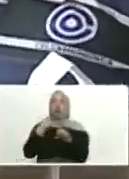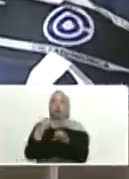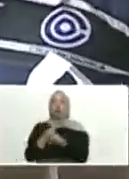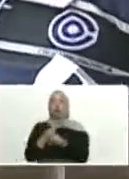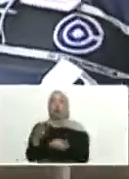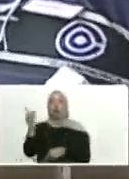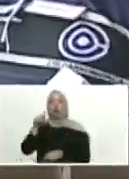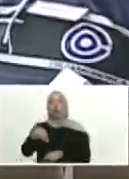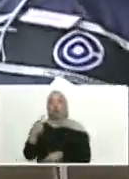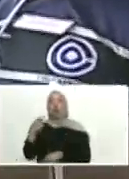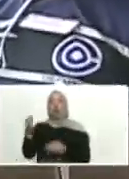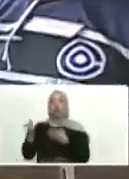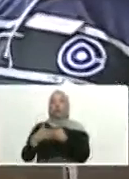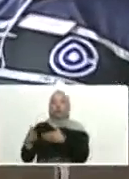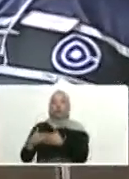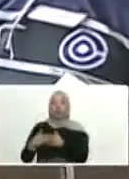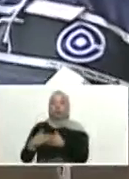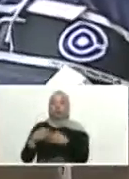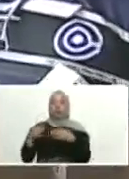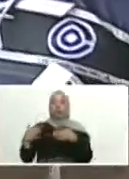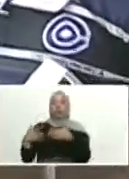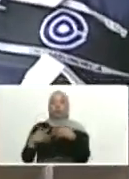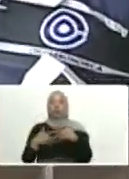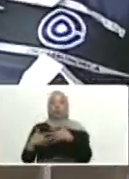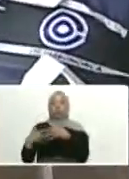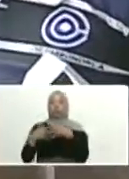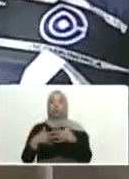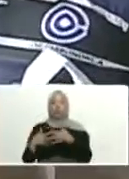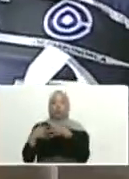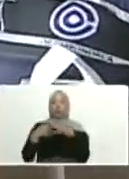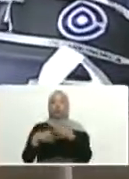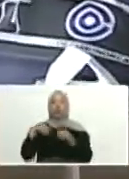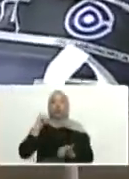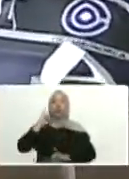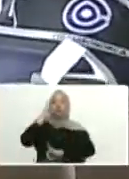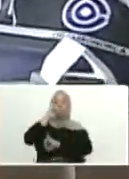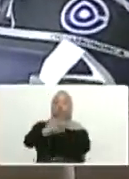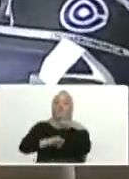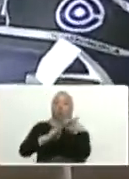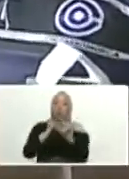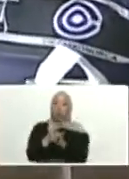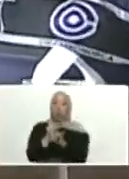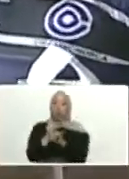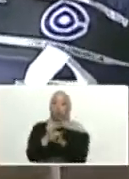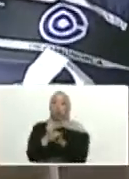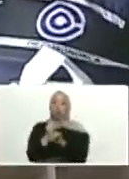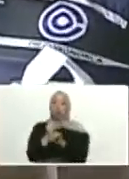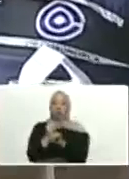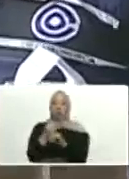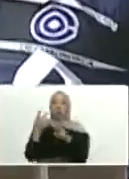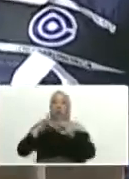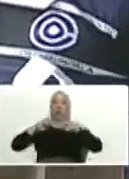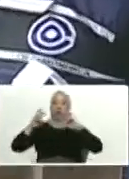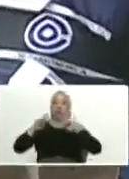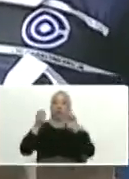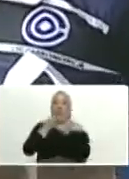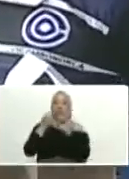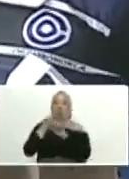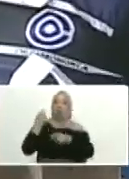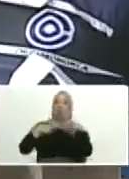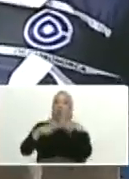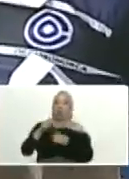que a su vez ha estado bloqueado por toda la sede imperial que hemos tenido Pues a nivel internacional y que nos ha posibilitado el tema de la